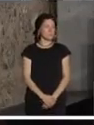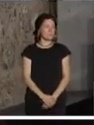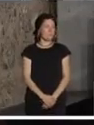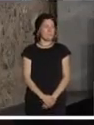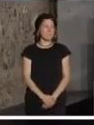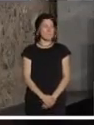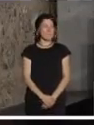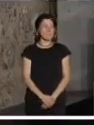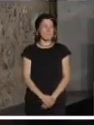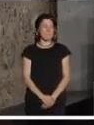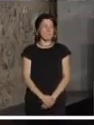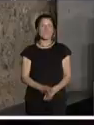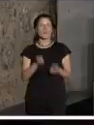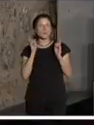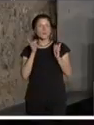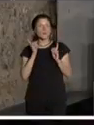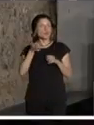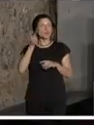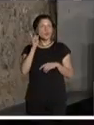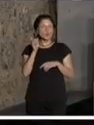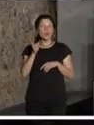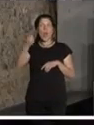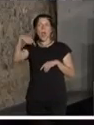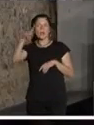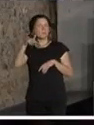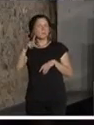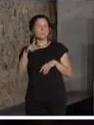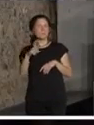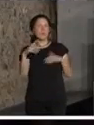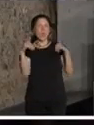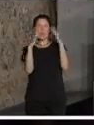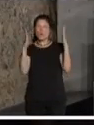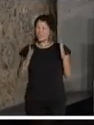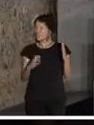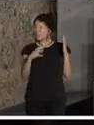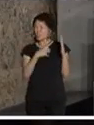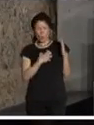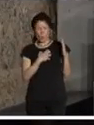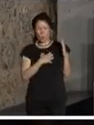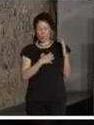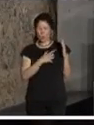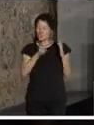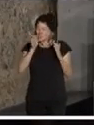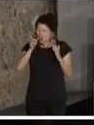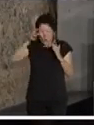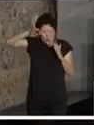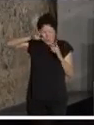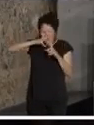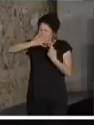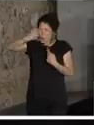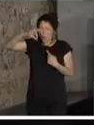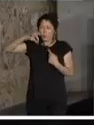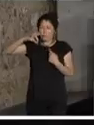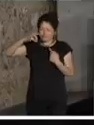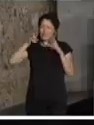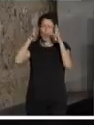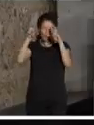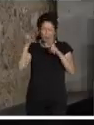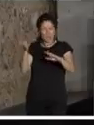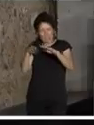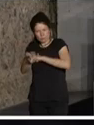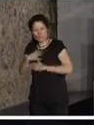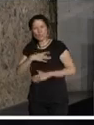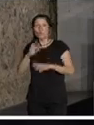y solo solo cuando ellos no puedan estar en su casa entonces te podrán acceder a una residencia